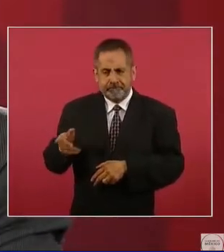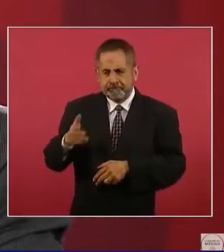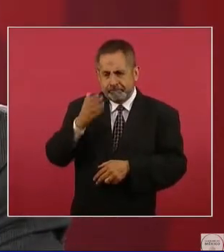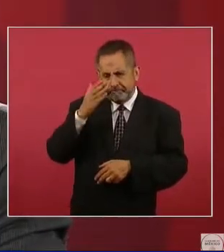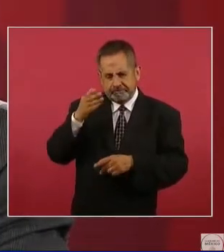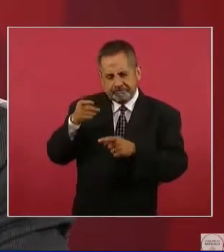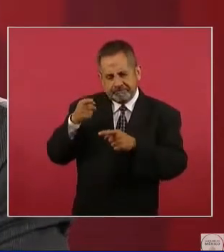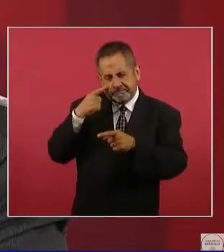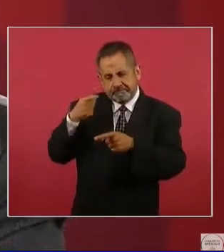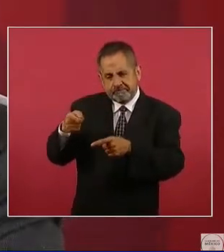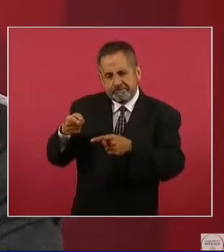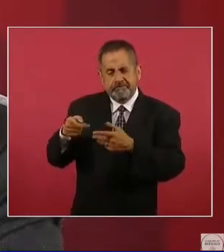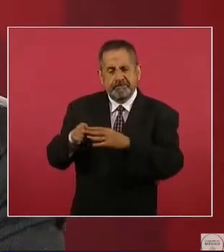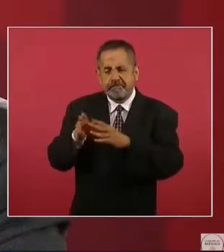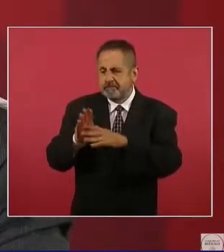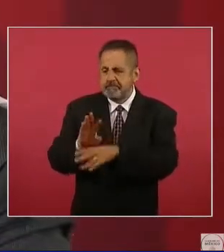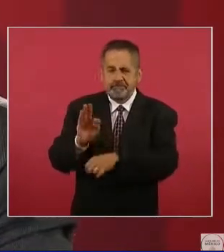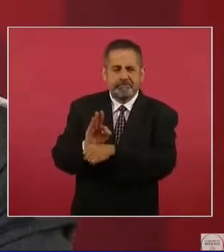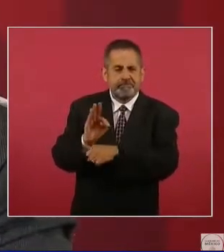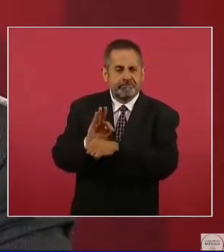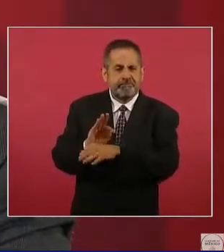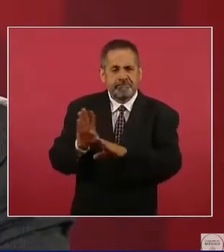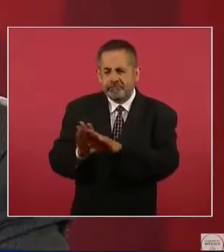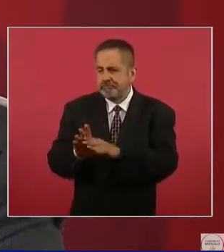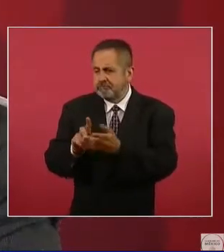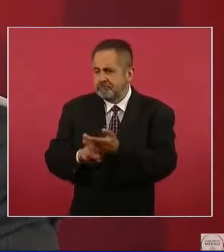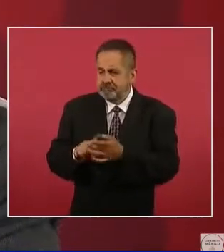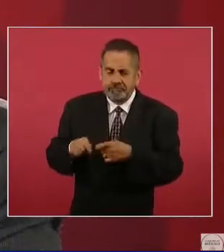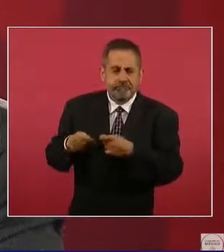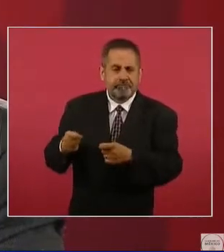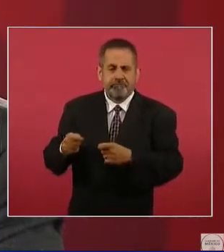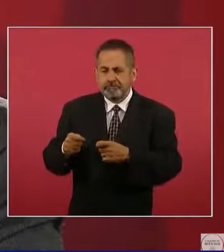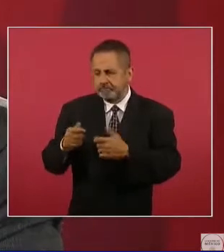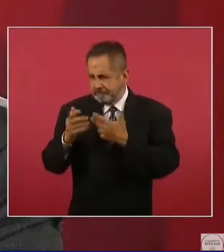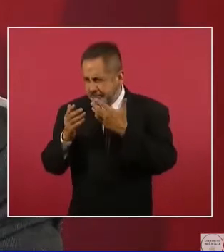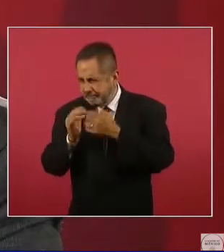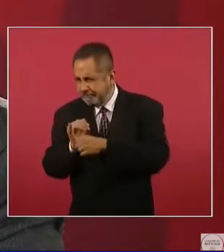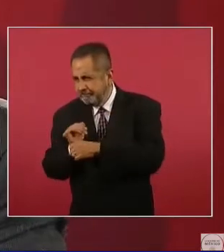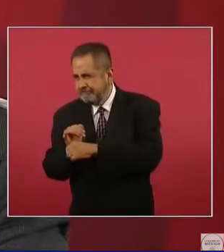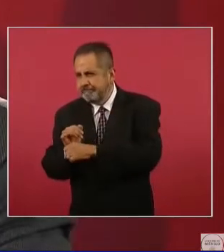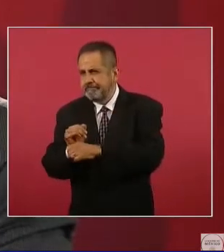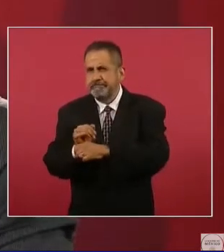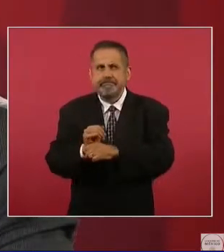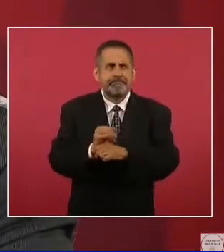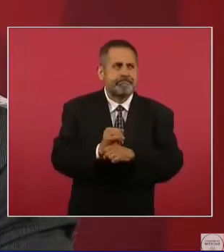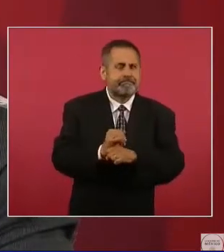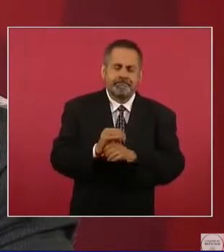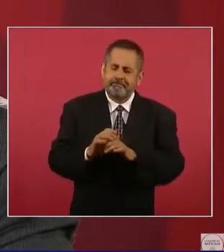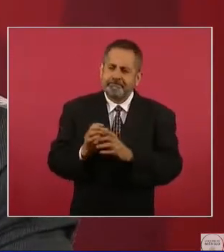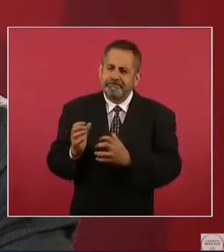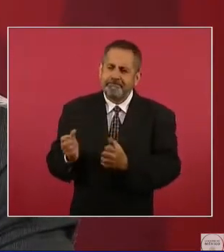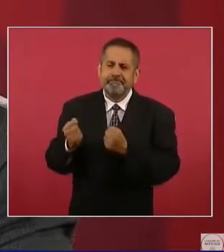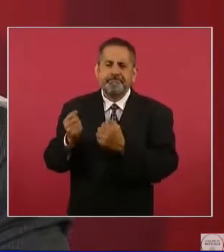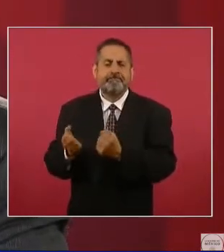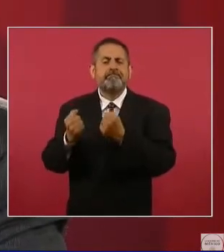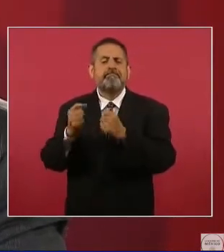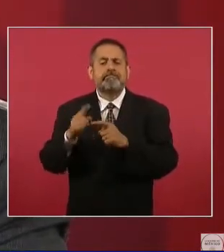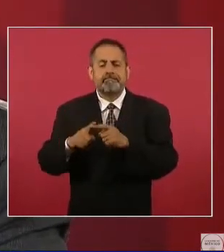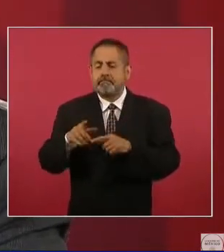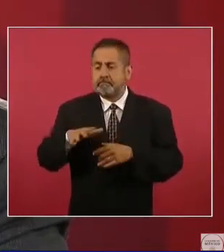acciones para la protección el estudio y salvaguarda de todos los elementos